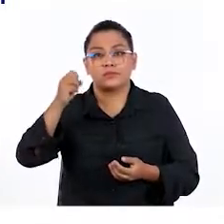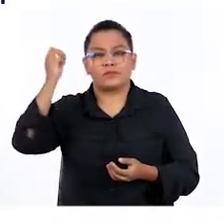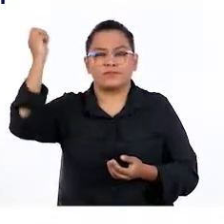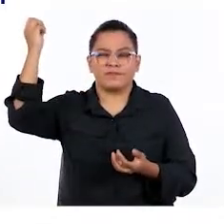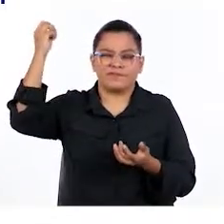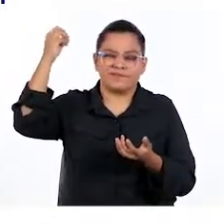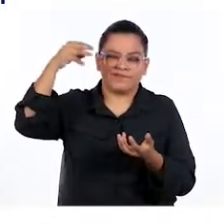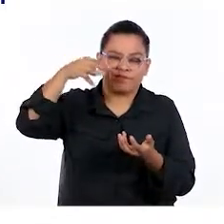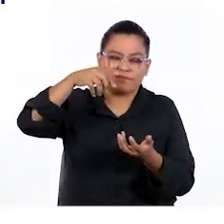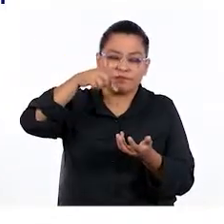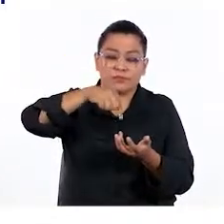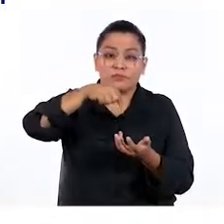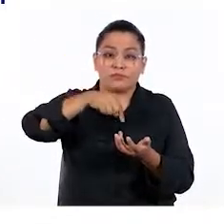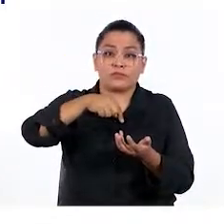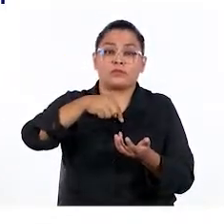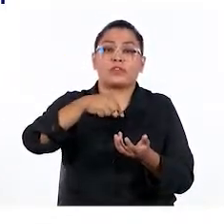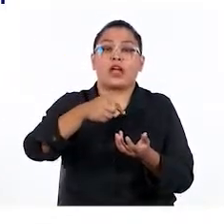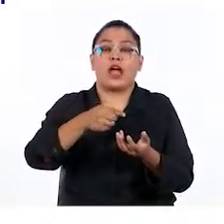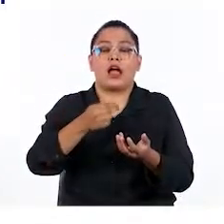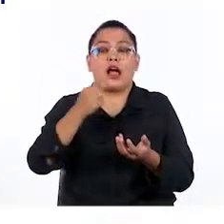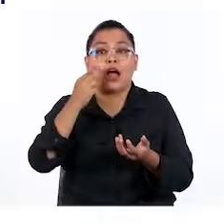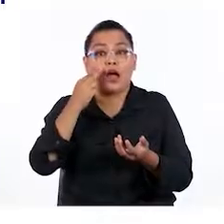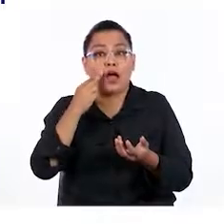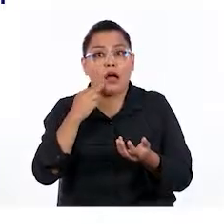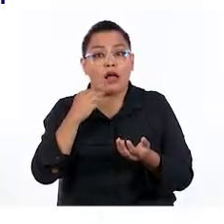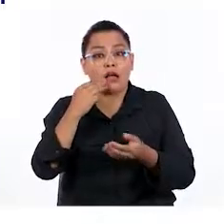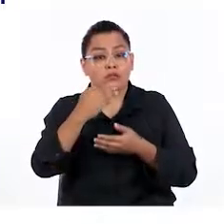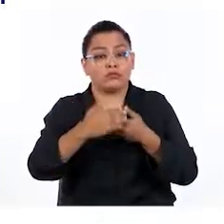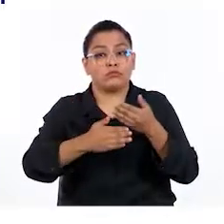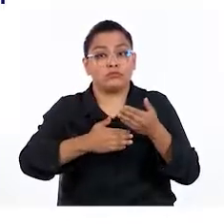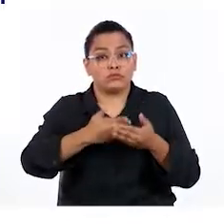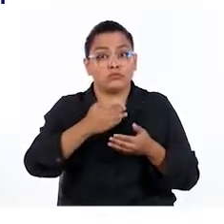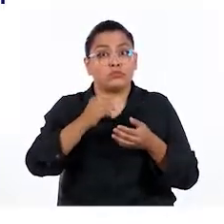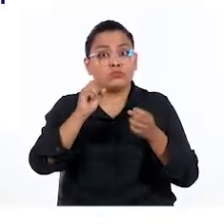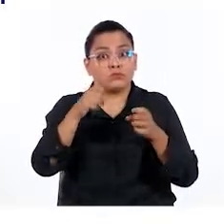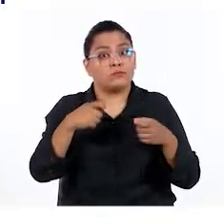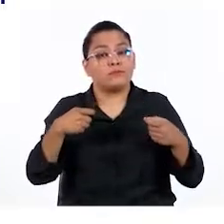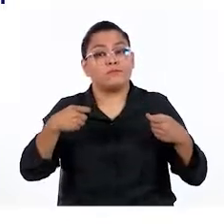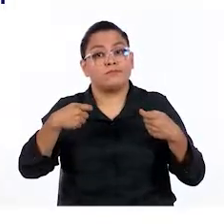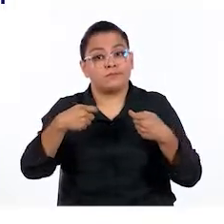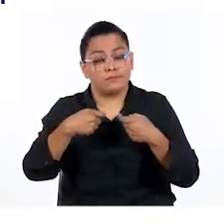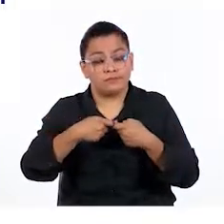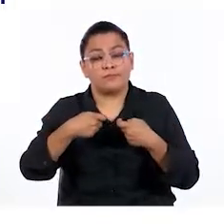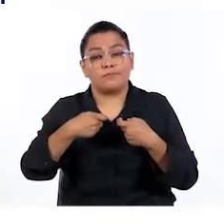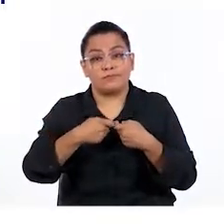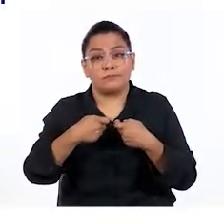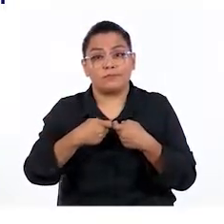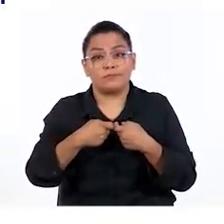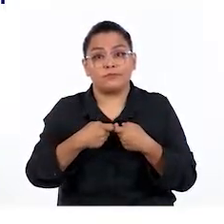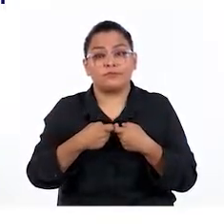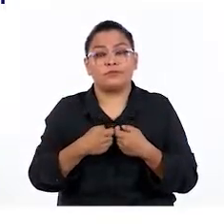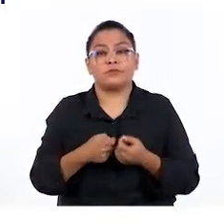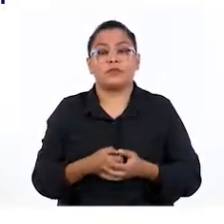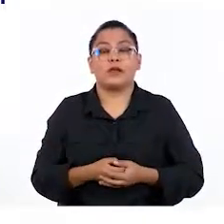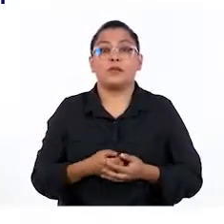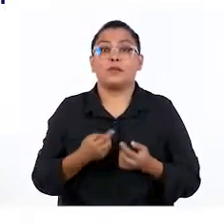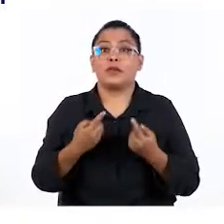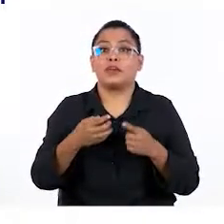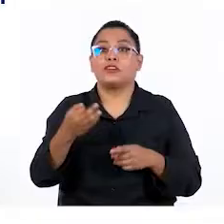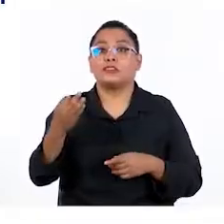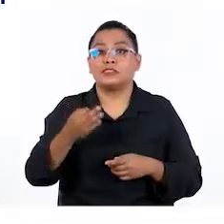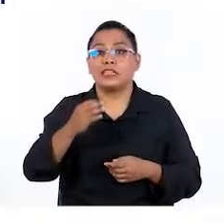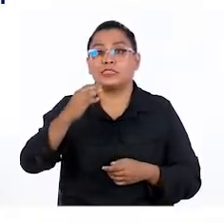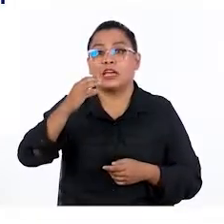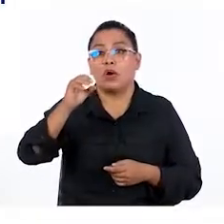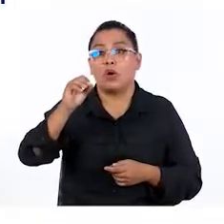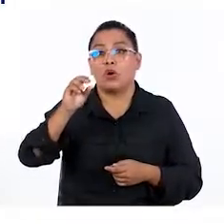luz solar. Mediante este proceso, ellas obtienen azúcares, pero a su vez requieren